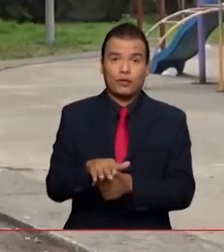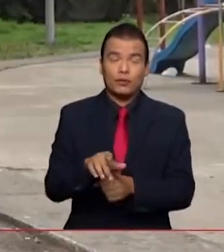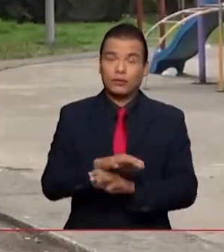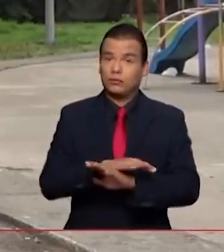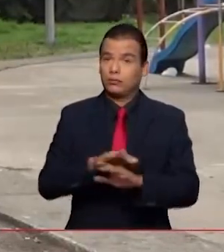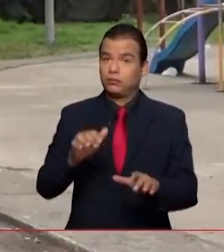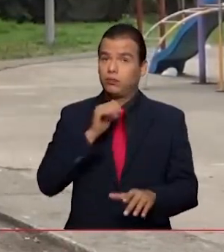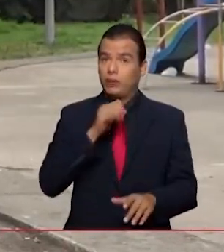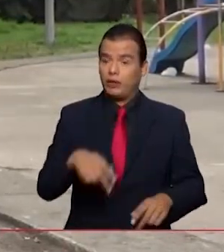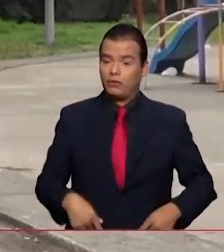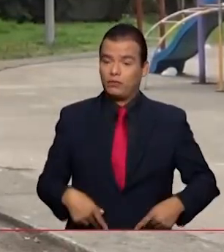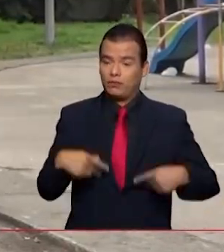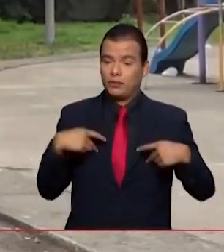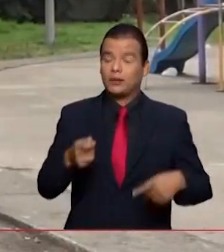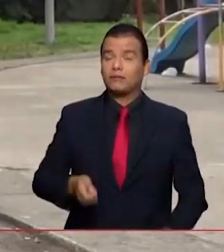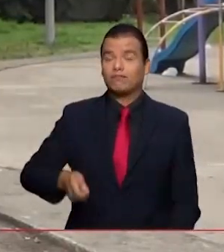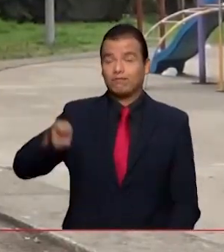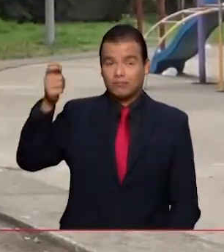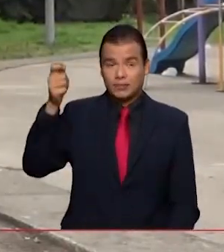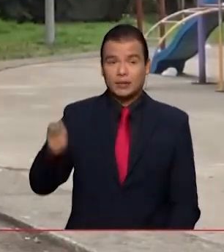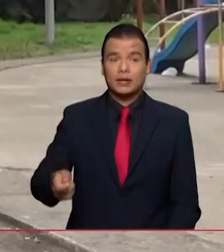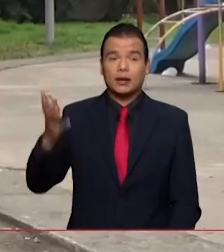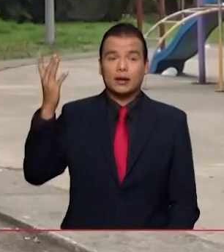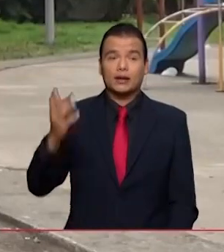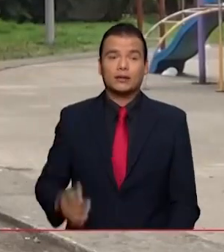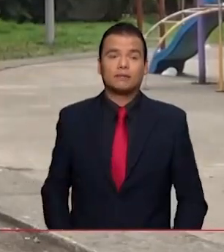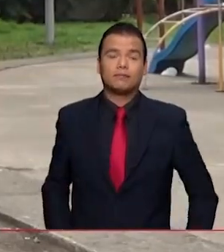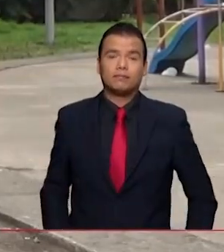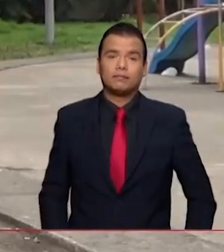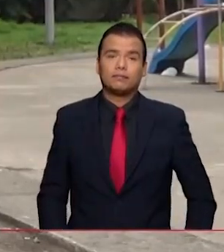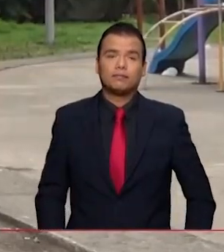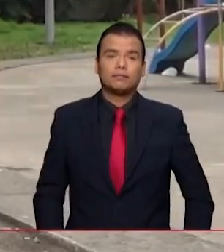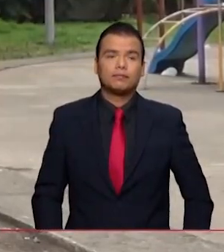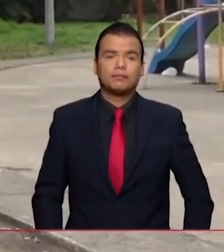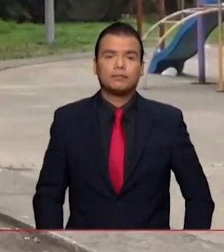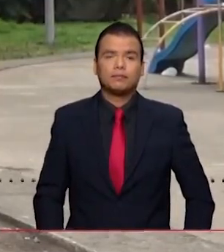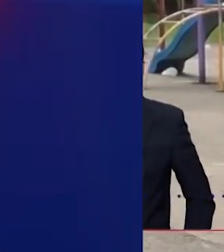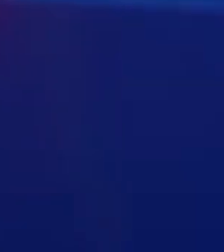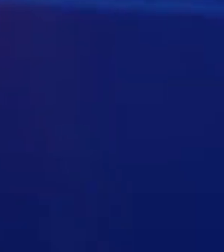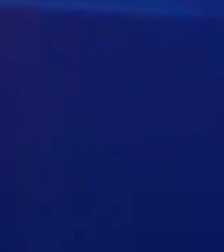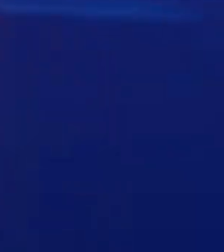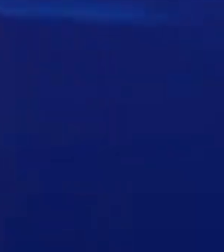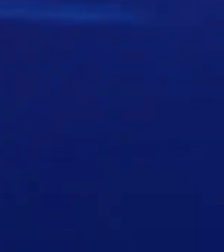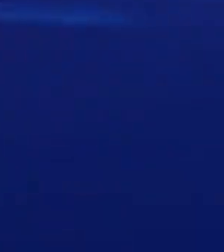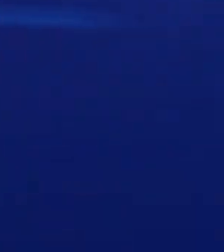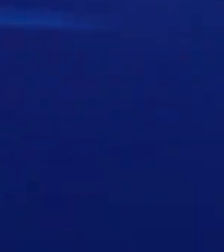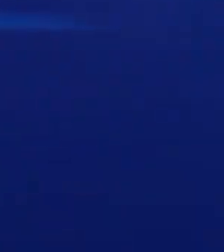ciudad. Desde Buenaventura, informó para Telepacífico Noticias, Jefferson Alarcón Perdomo.